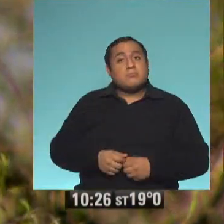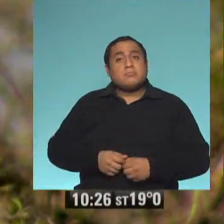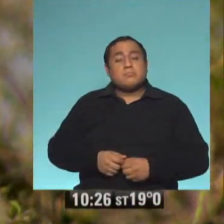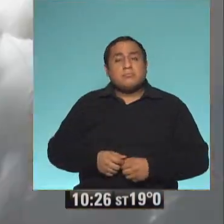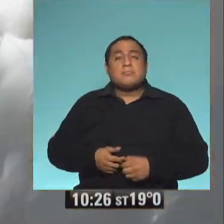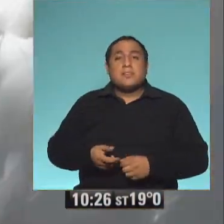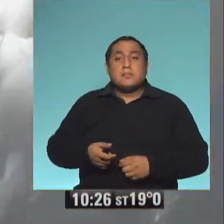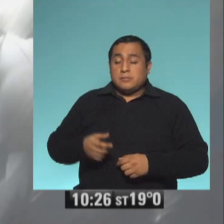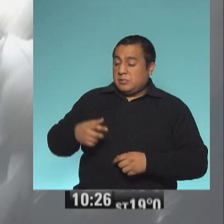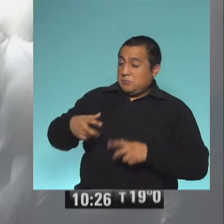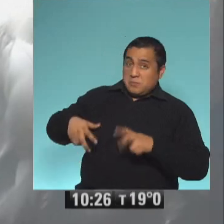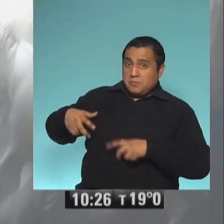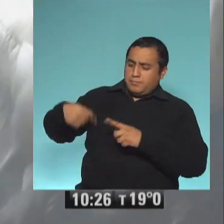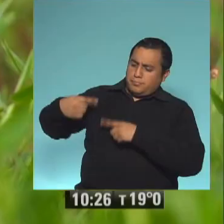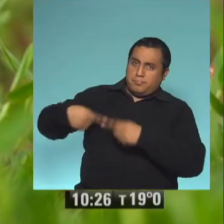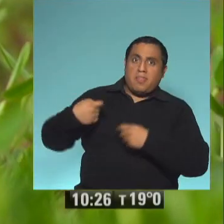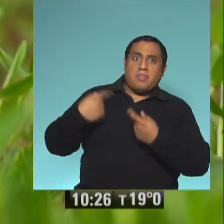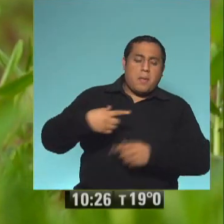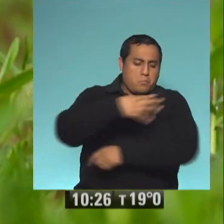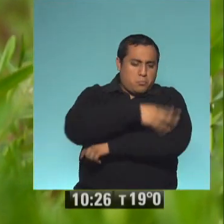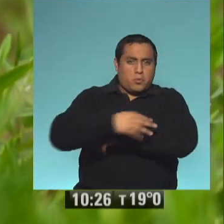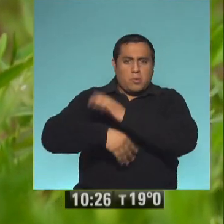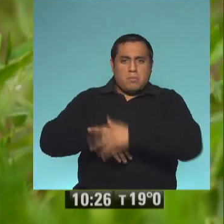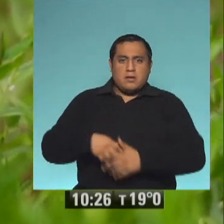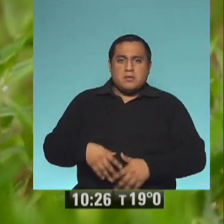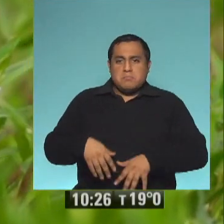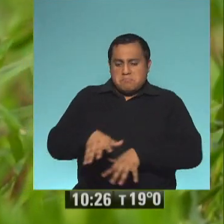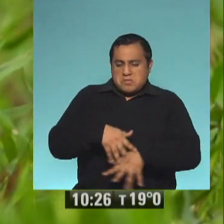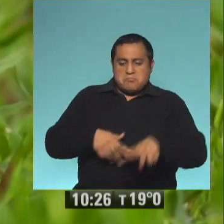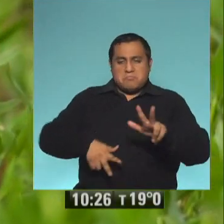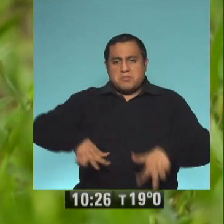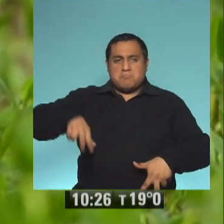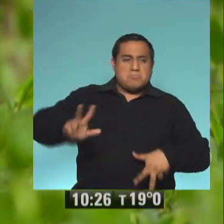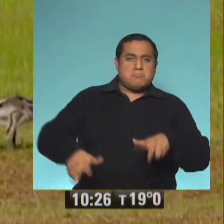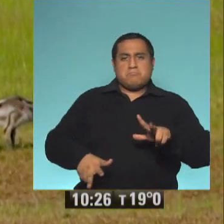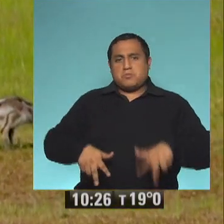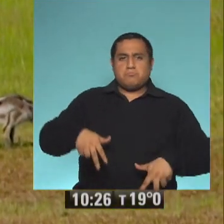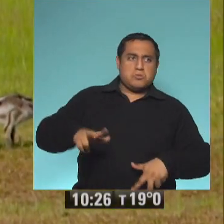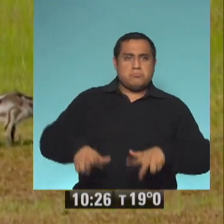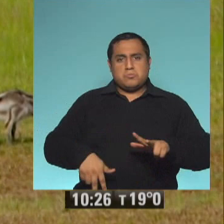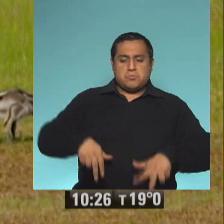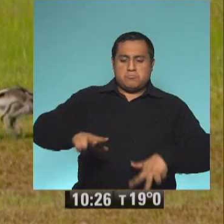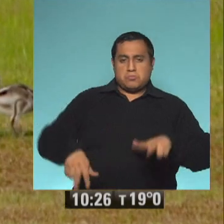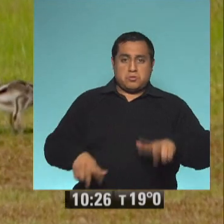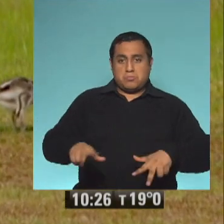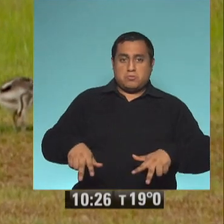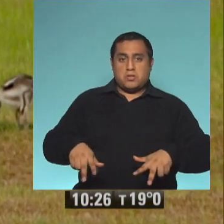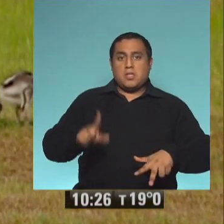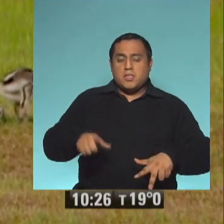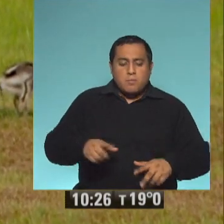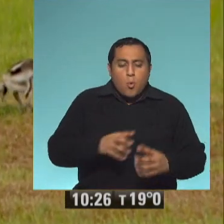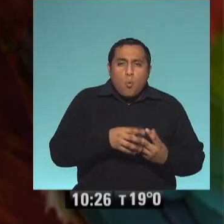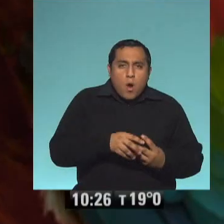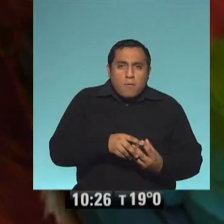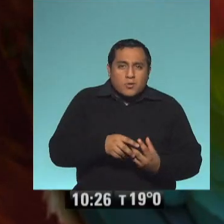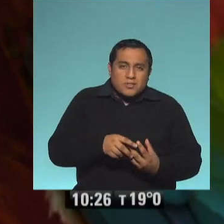De ellos heredaron las plumas, las patas con escamas, el andar bípedo y la dedicación que dan a sus huevos y